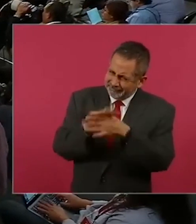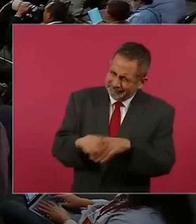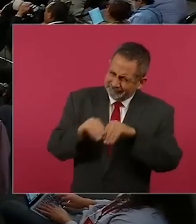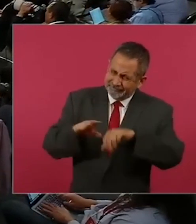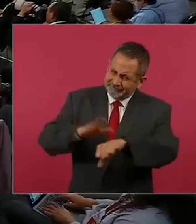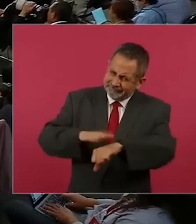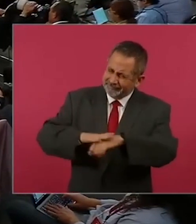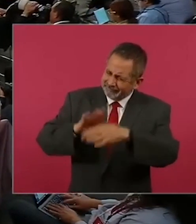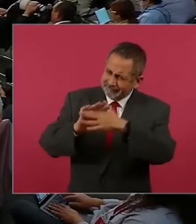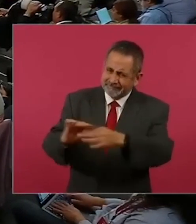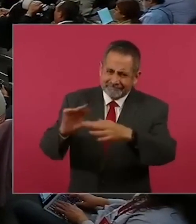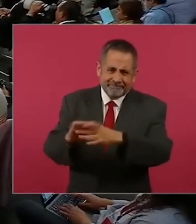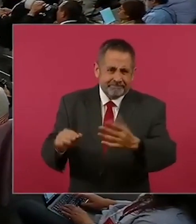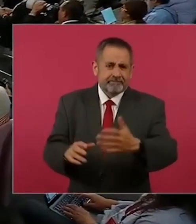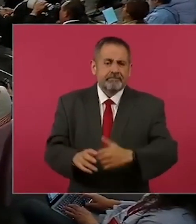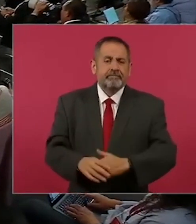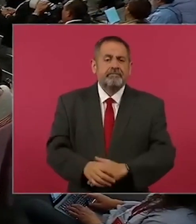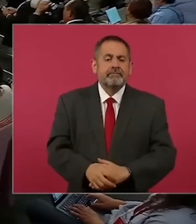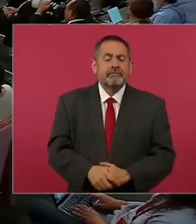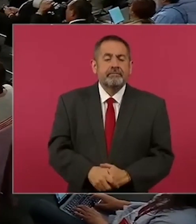en esto. Vamos a ver cómo está